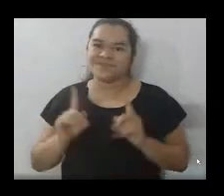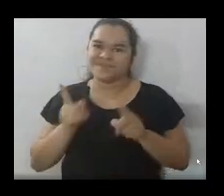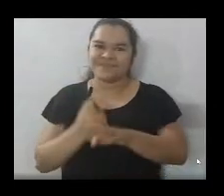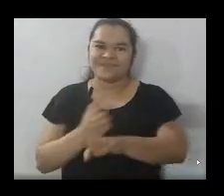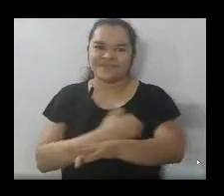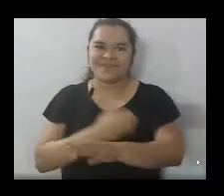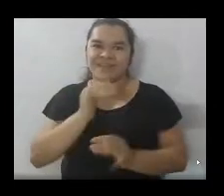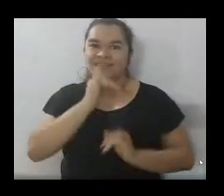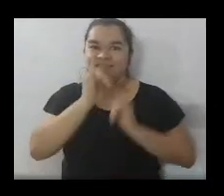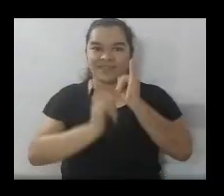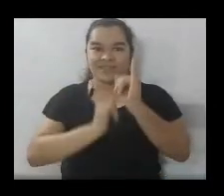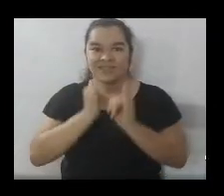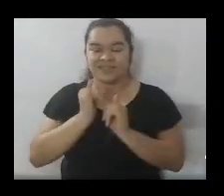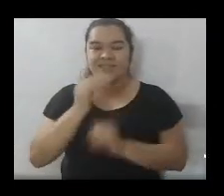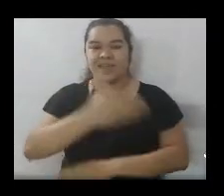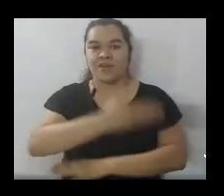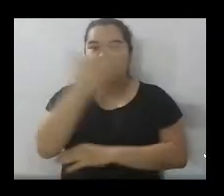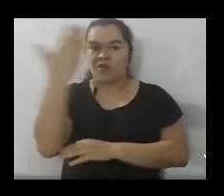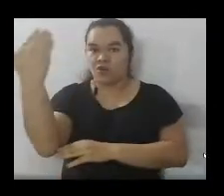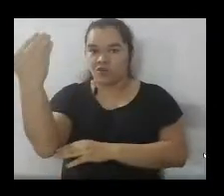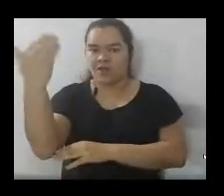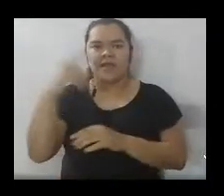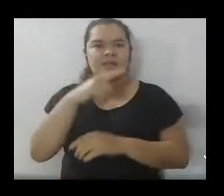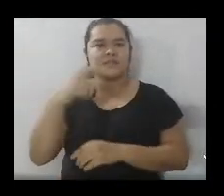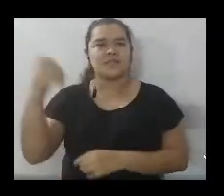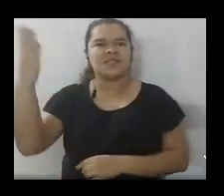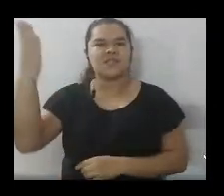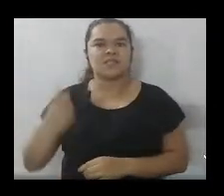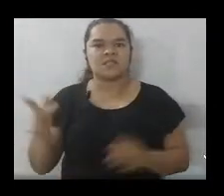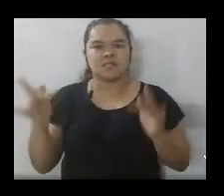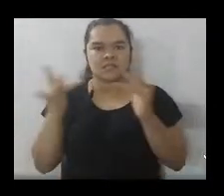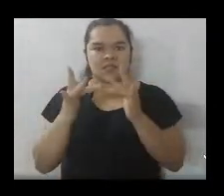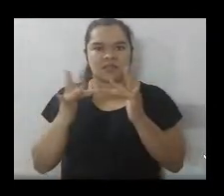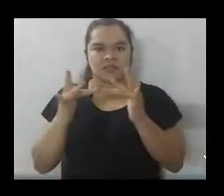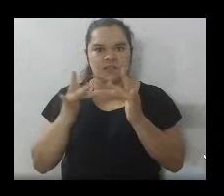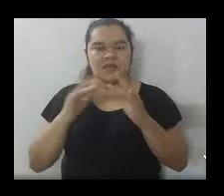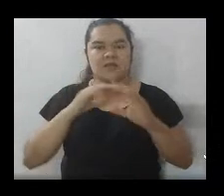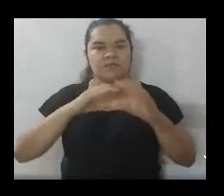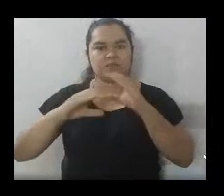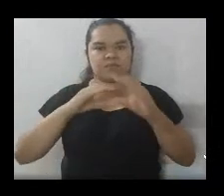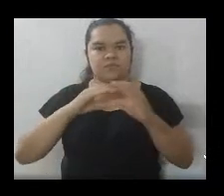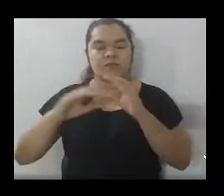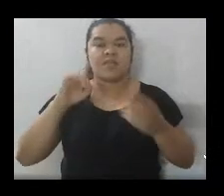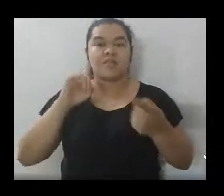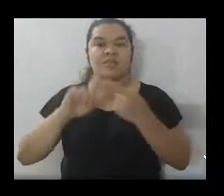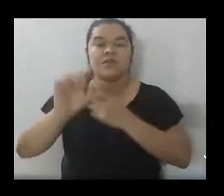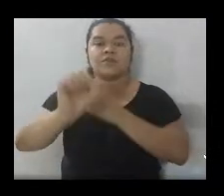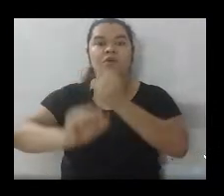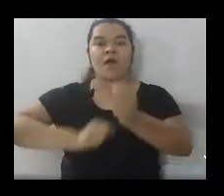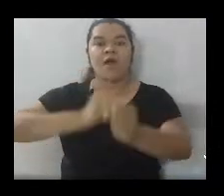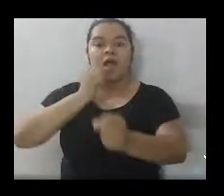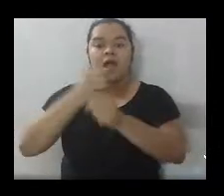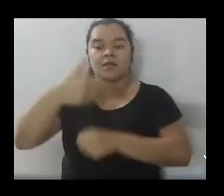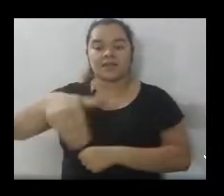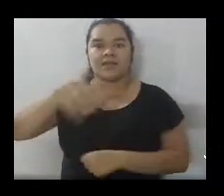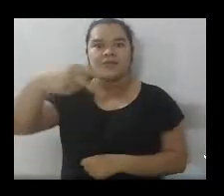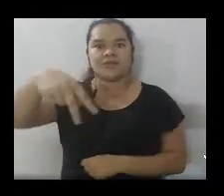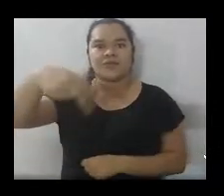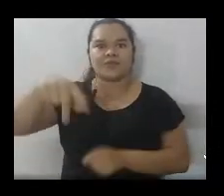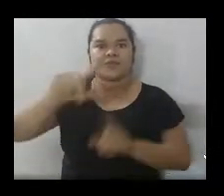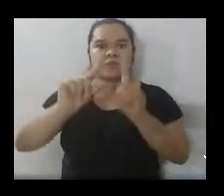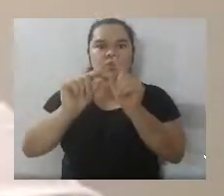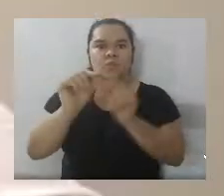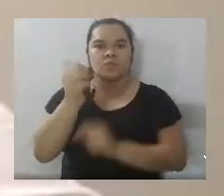principio, esta actividad se va a desarrollar de manera íntegramente virtual y en vivo hasta este viernes 6 de